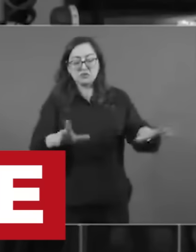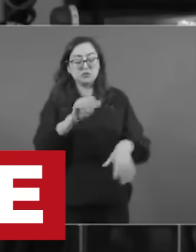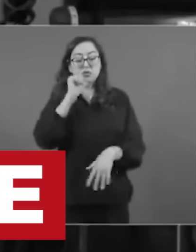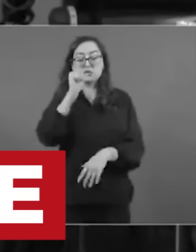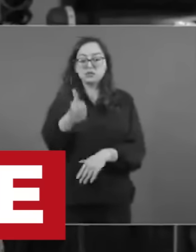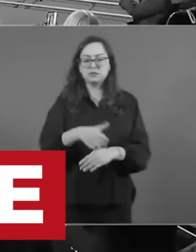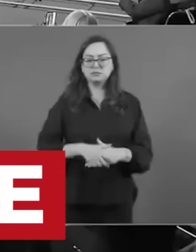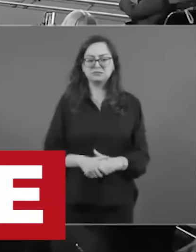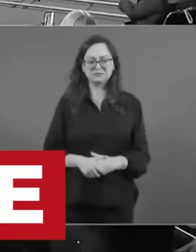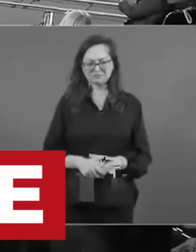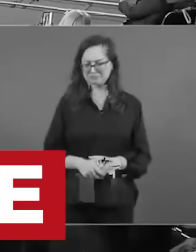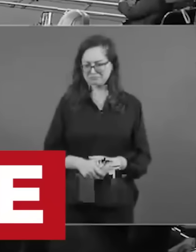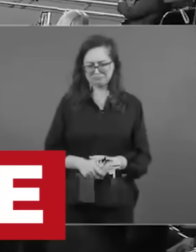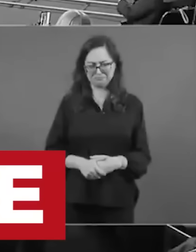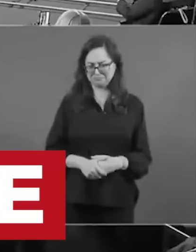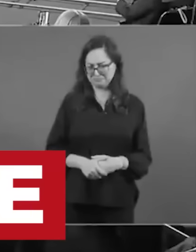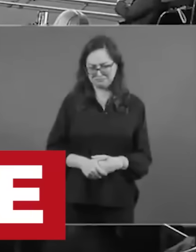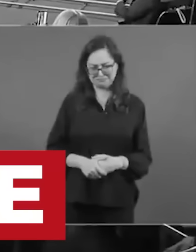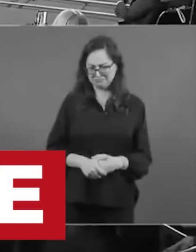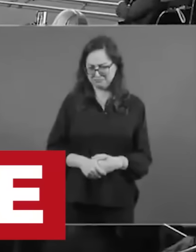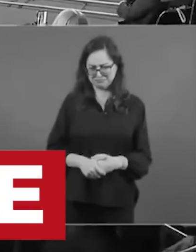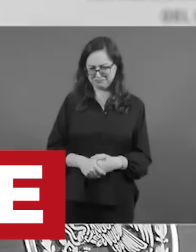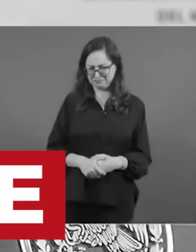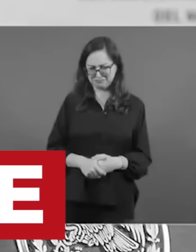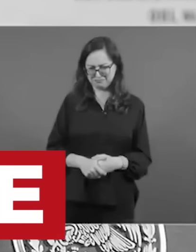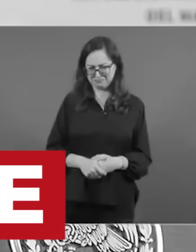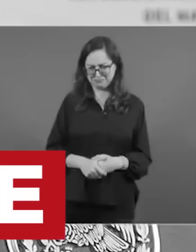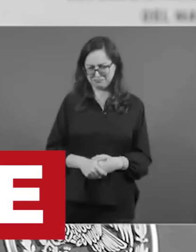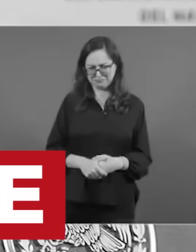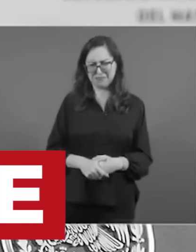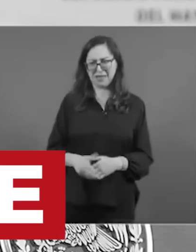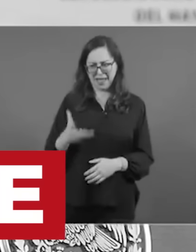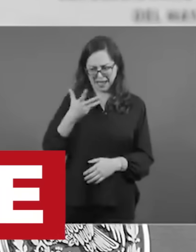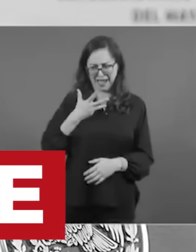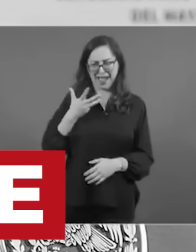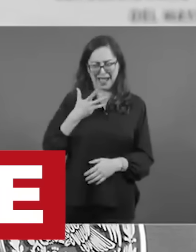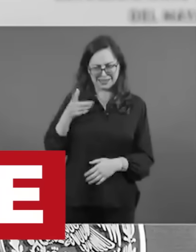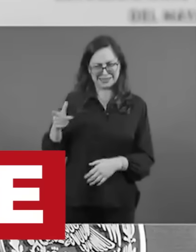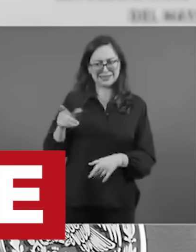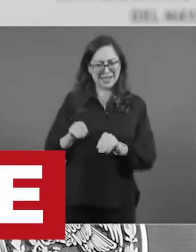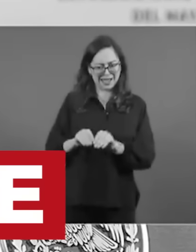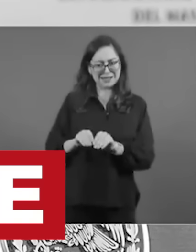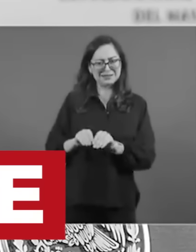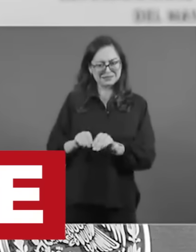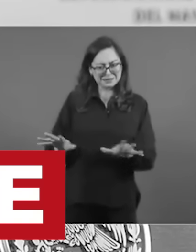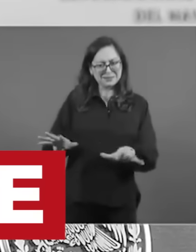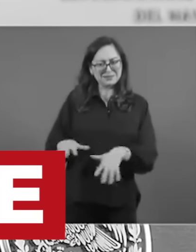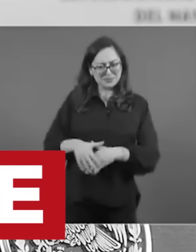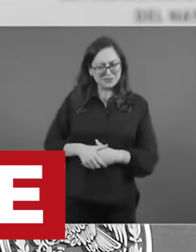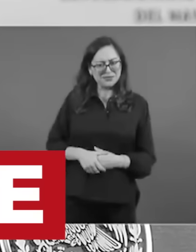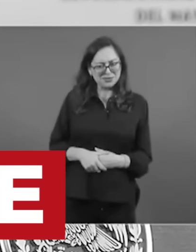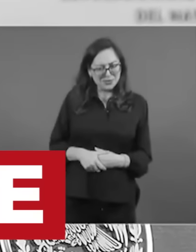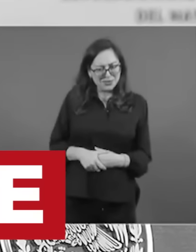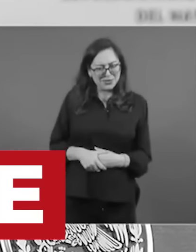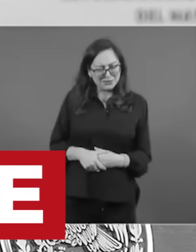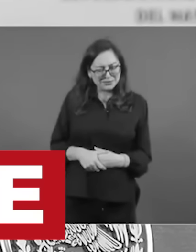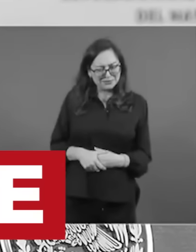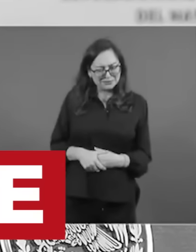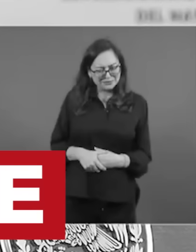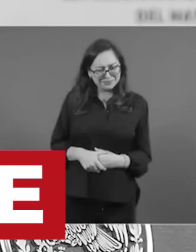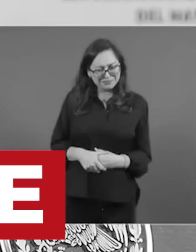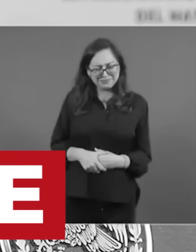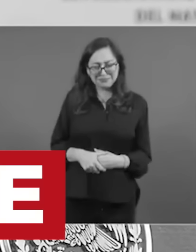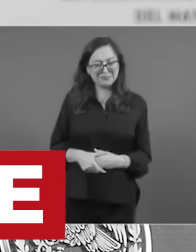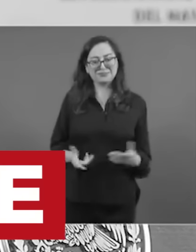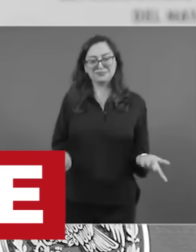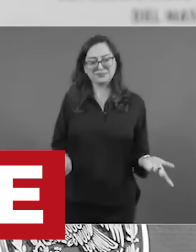de Pegasus. Yo tengo otra información. Los que están buscando también meterse en esto para